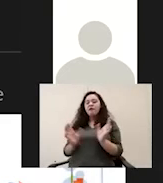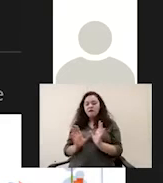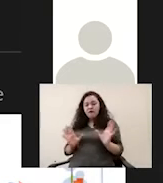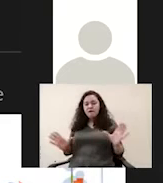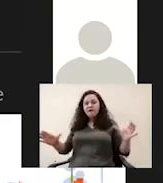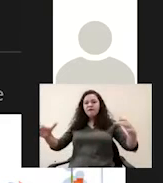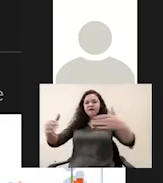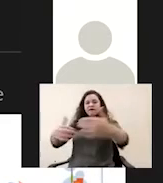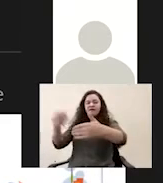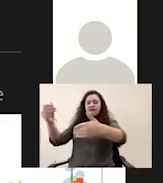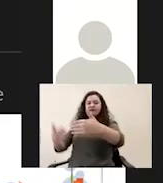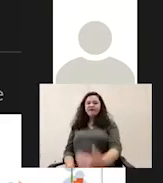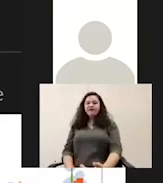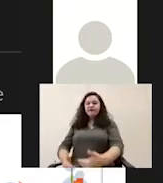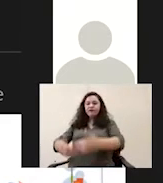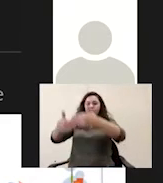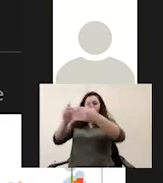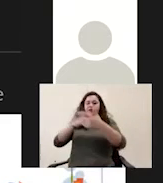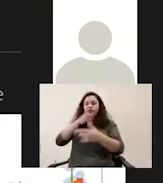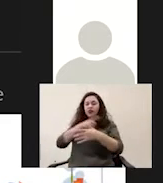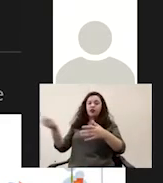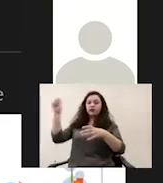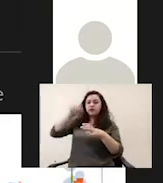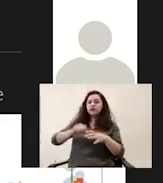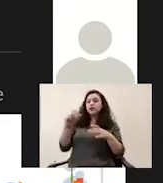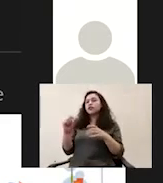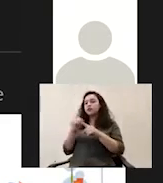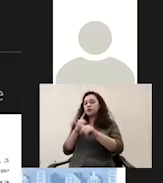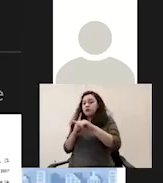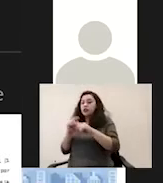escuelas, tienen que estar tapados y tienen que estar clorados.